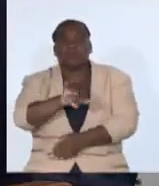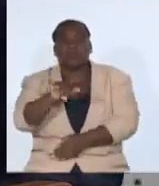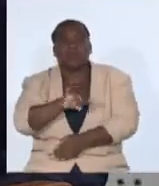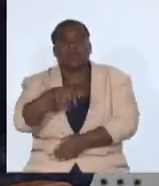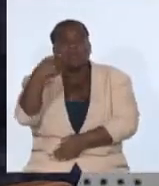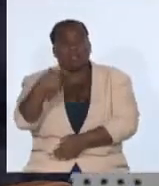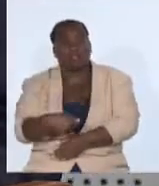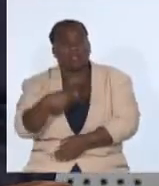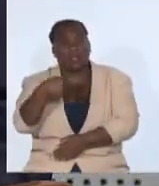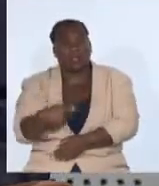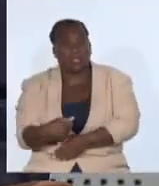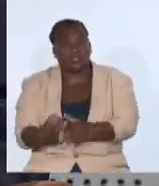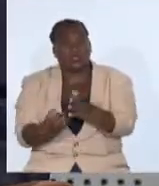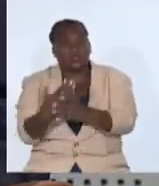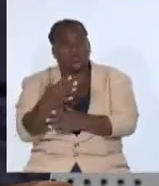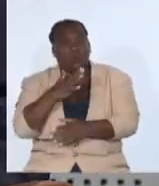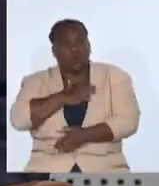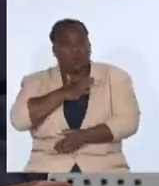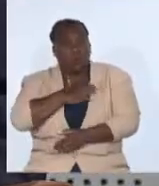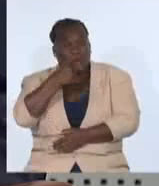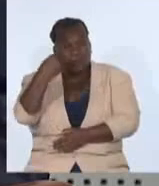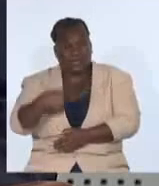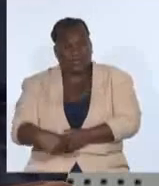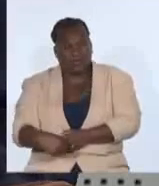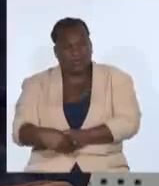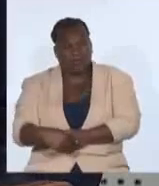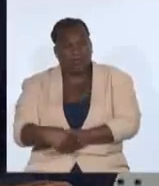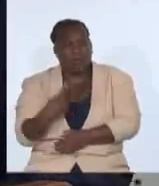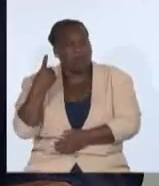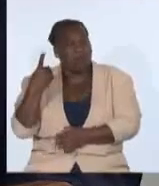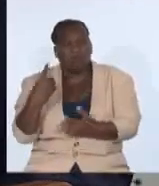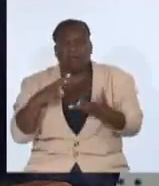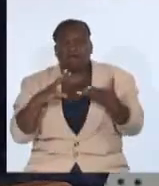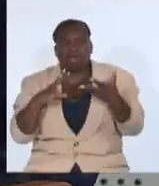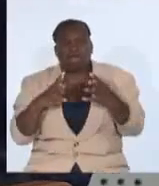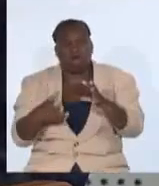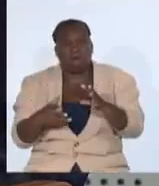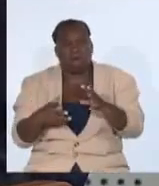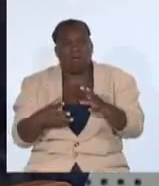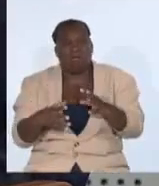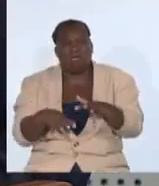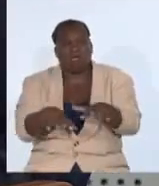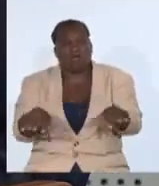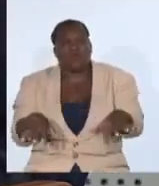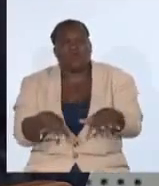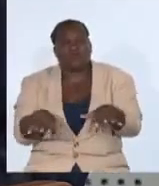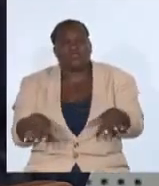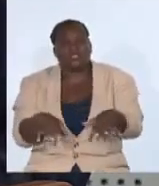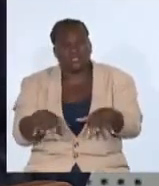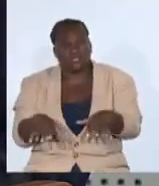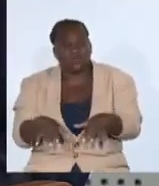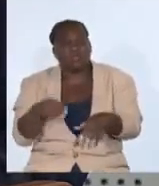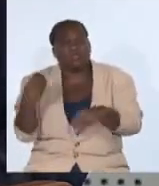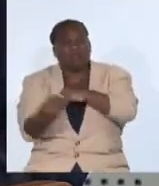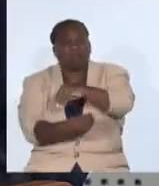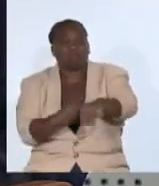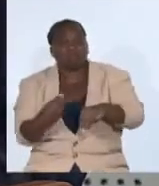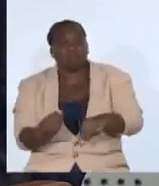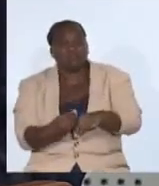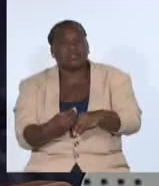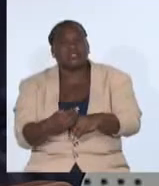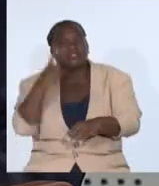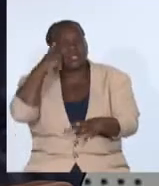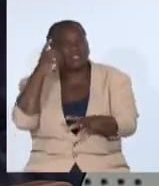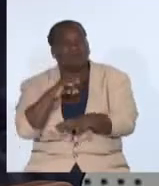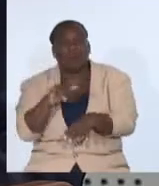a existir como especie solo Así estaremos en condiciones de concurrir a la revolución científica técnica en